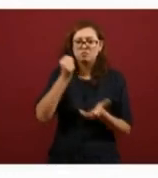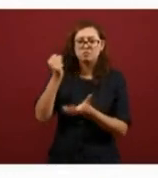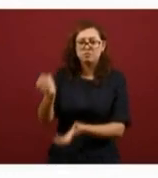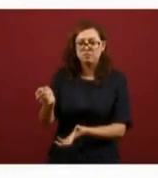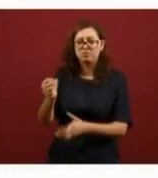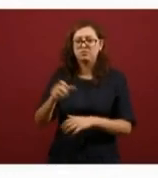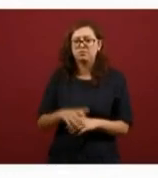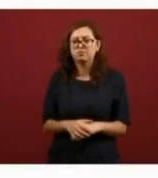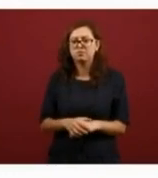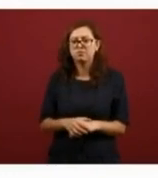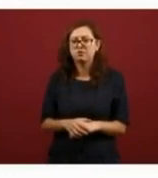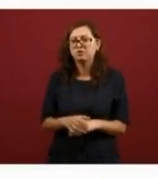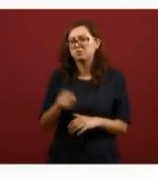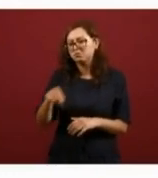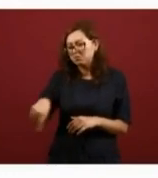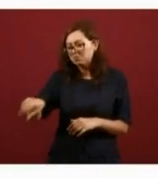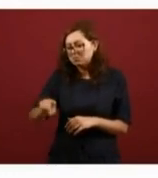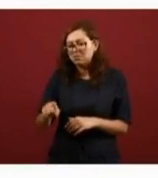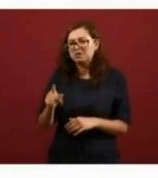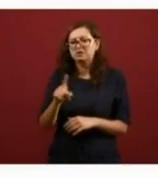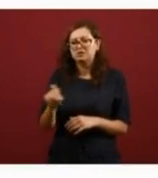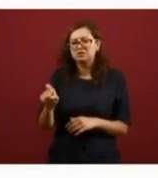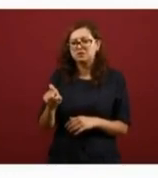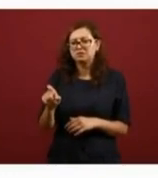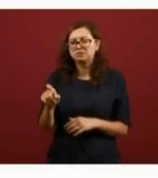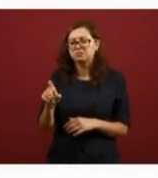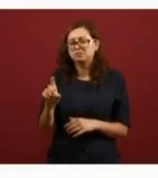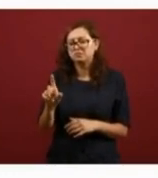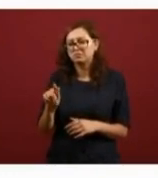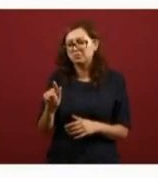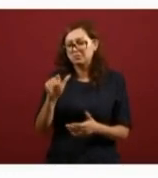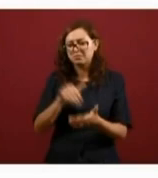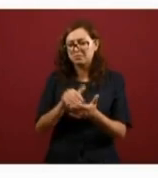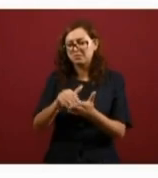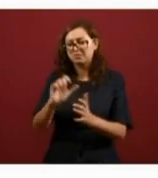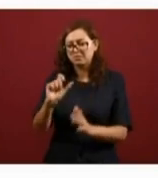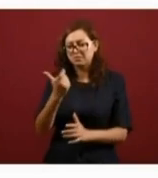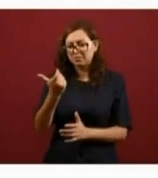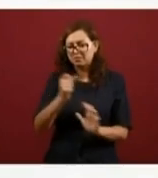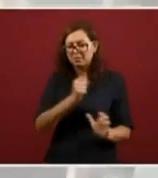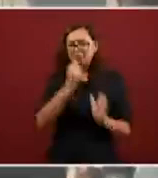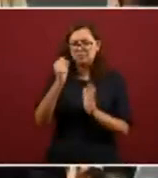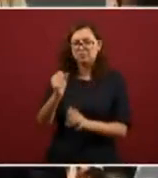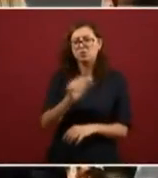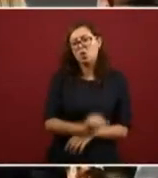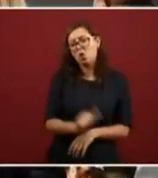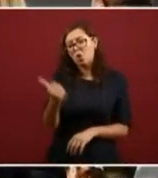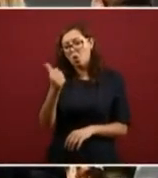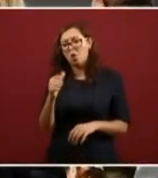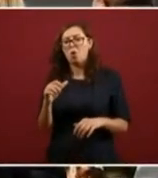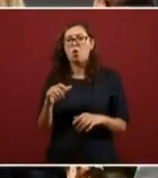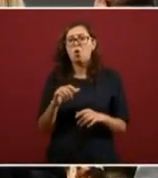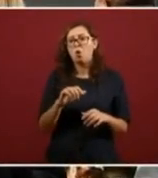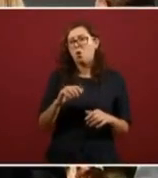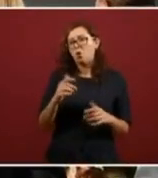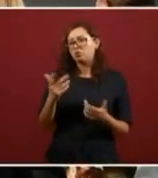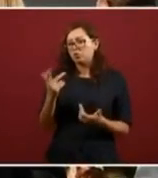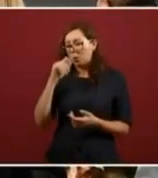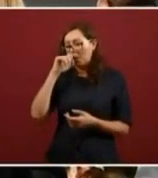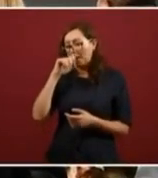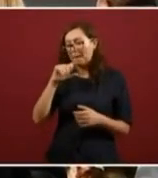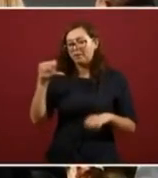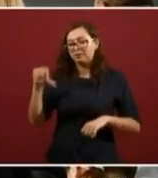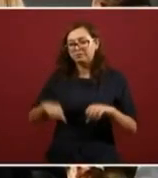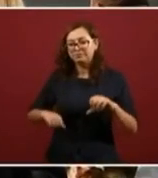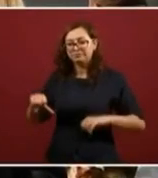es de 1,159 millones de pesos. Cabe destacar que, a diferencia de otras actividades productivas, los ciclos de producción